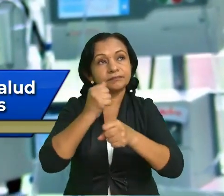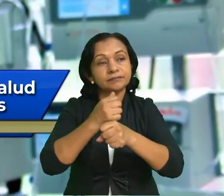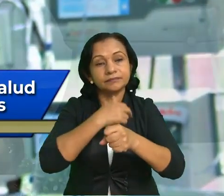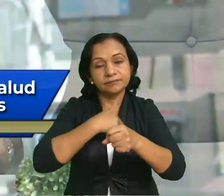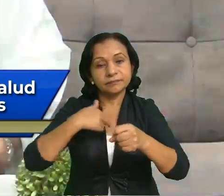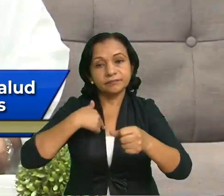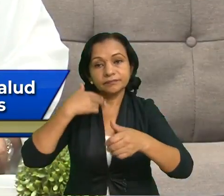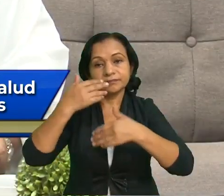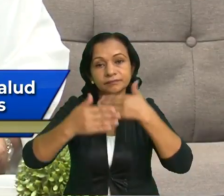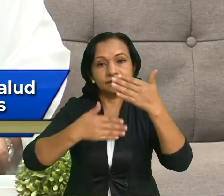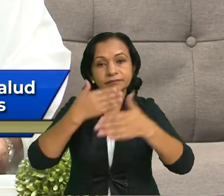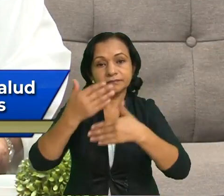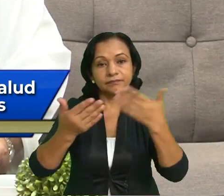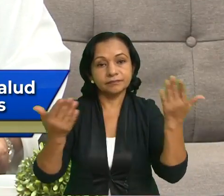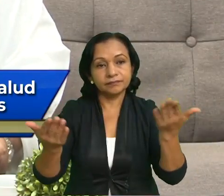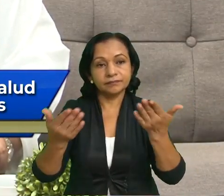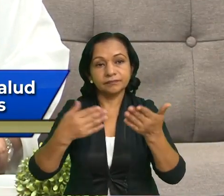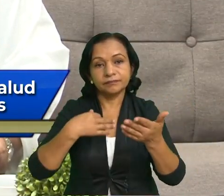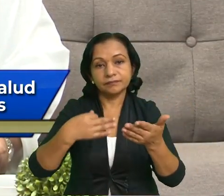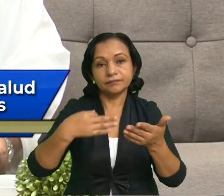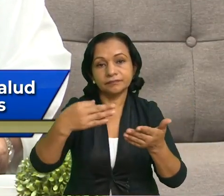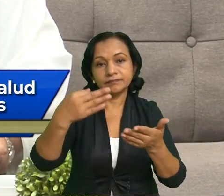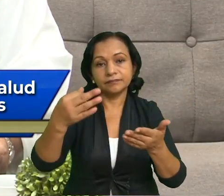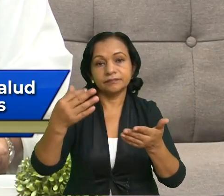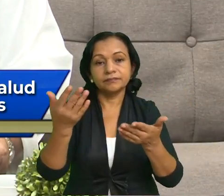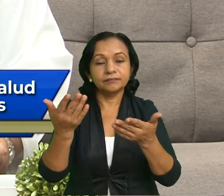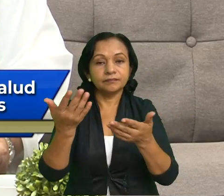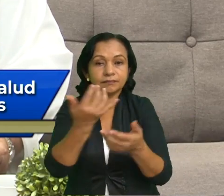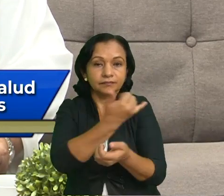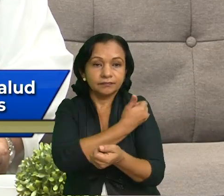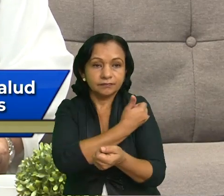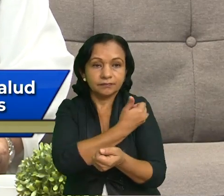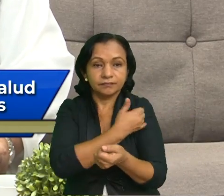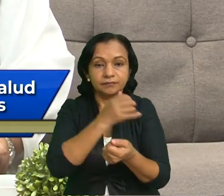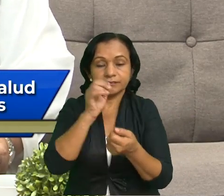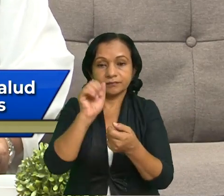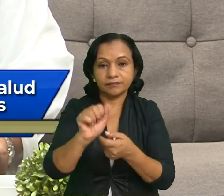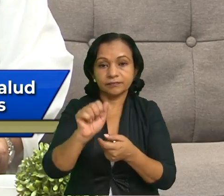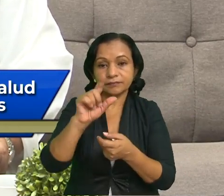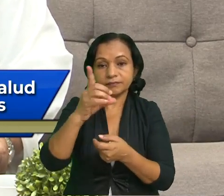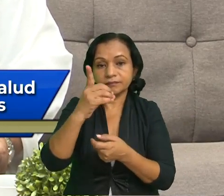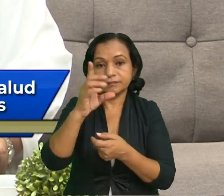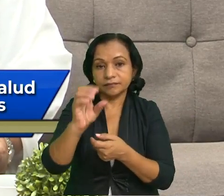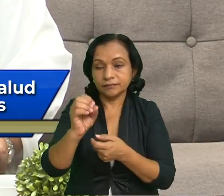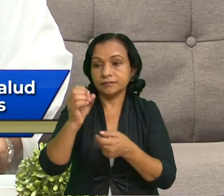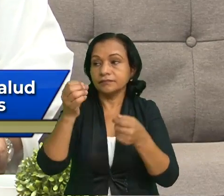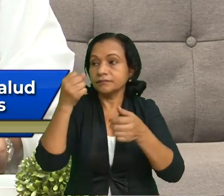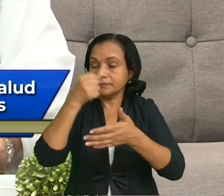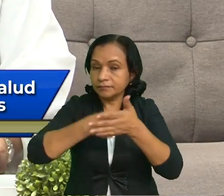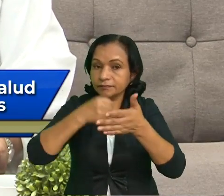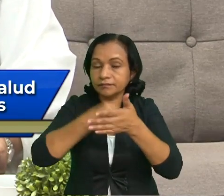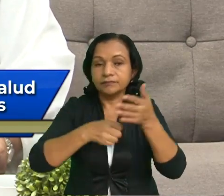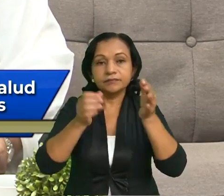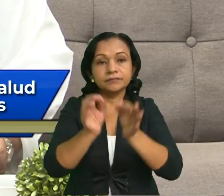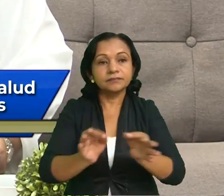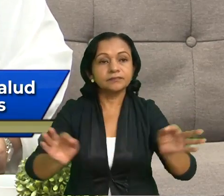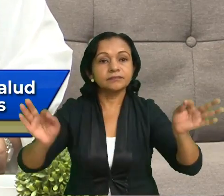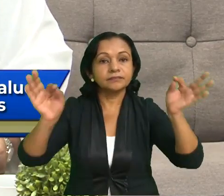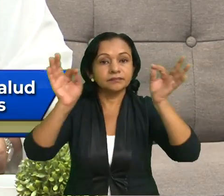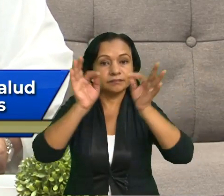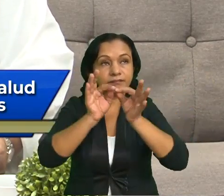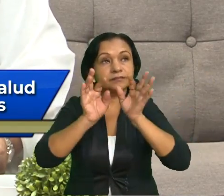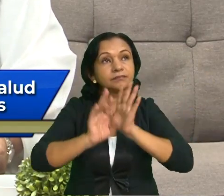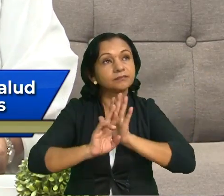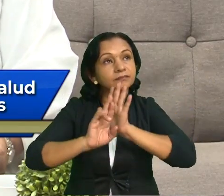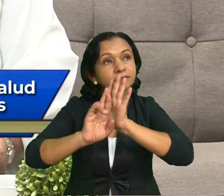proceso a futuro no de la lucha valiente yo creo que ha habido un esfuerzo importante no solamente de dar una